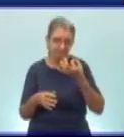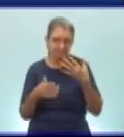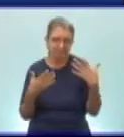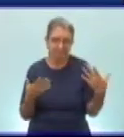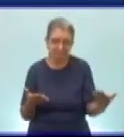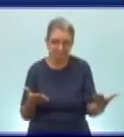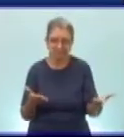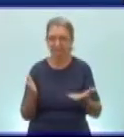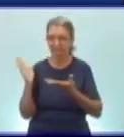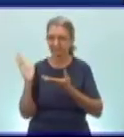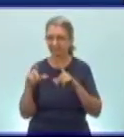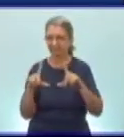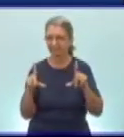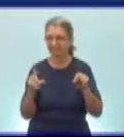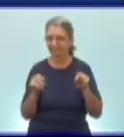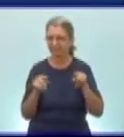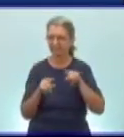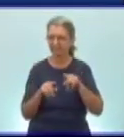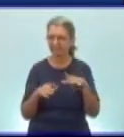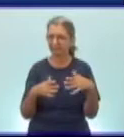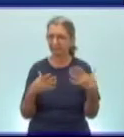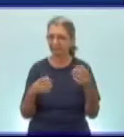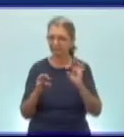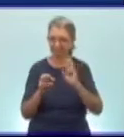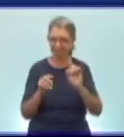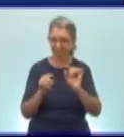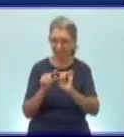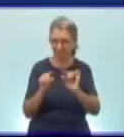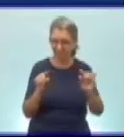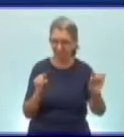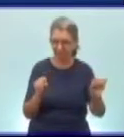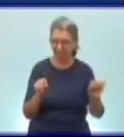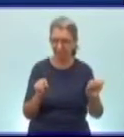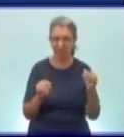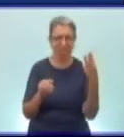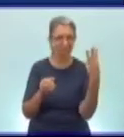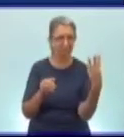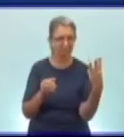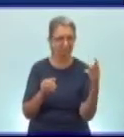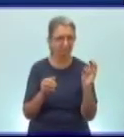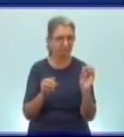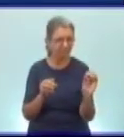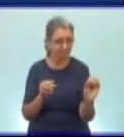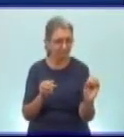pantalla, que vamos a definir y de gran importancia, es la expresión de la frecuencia